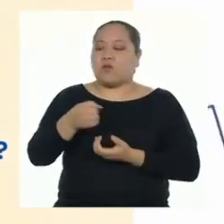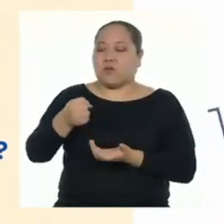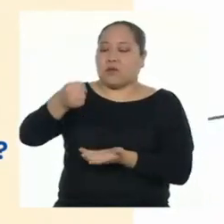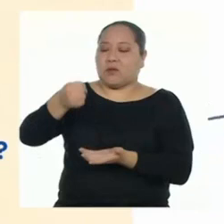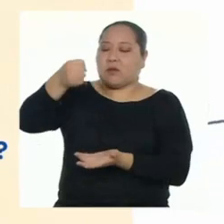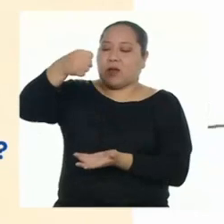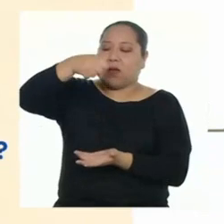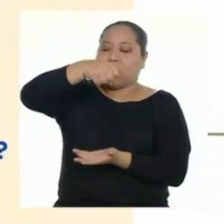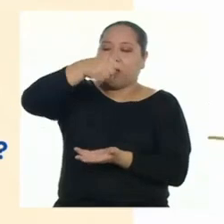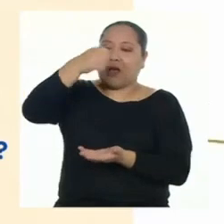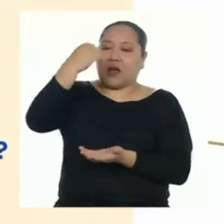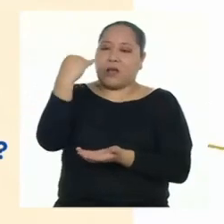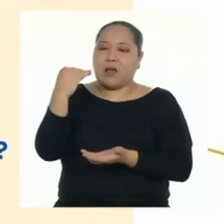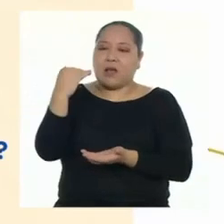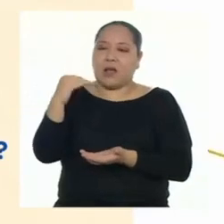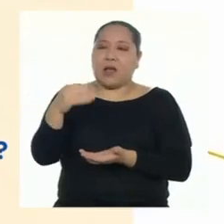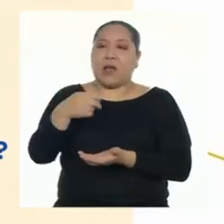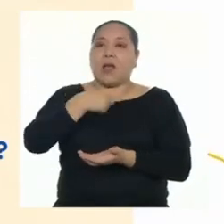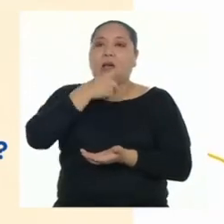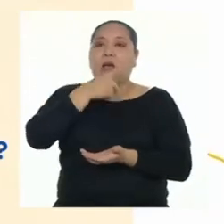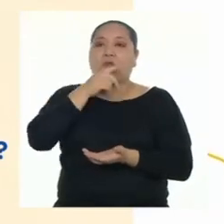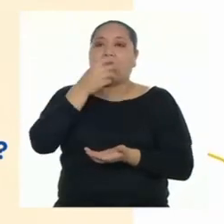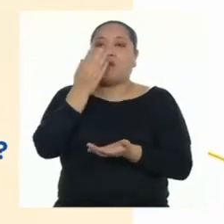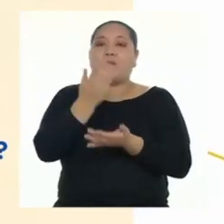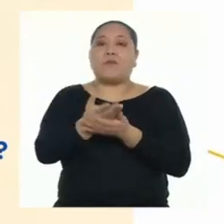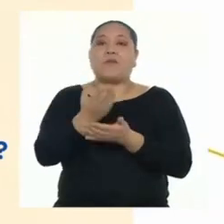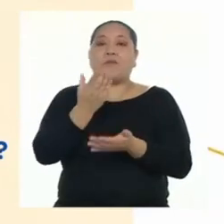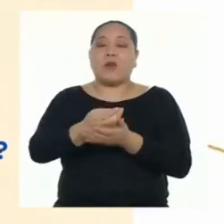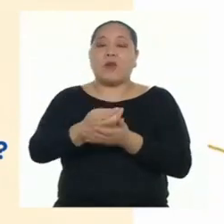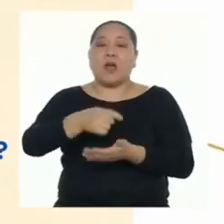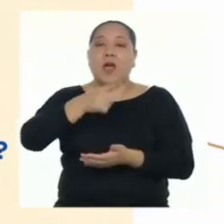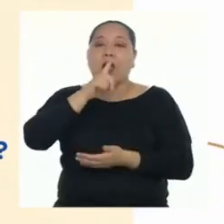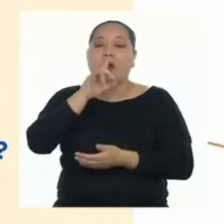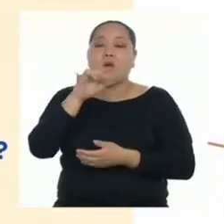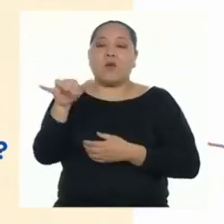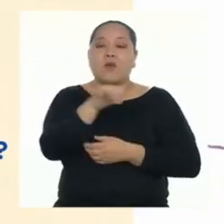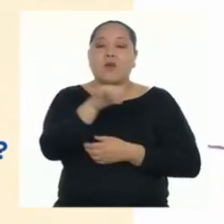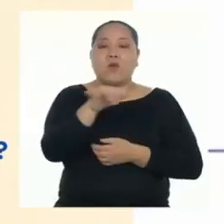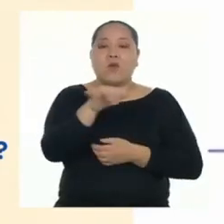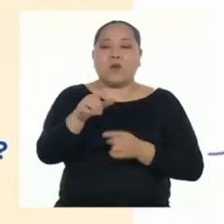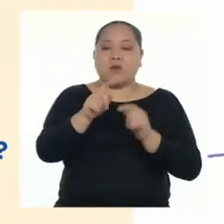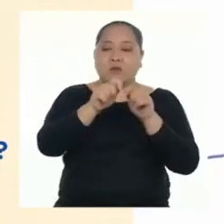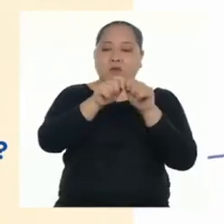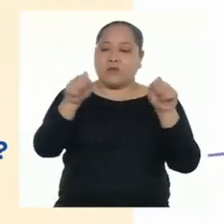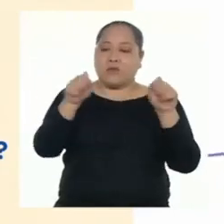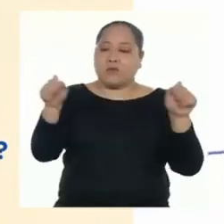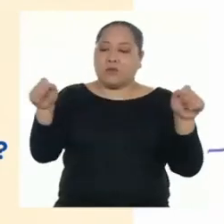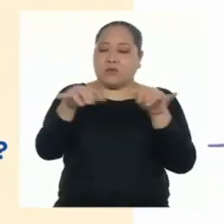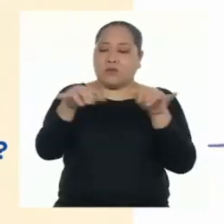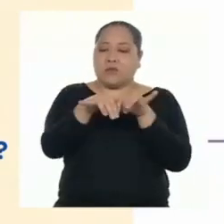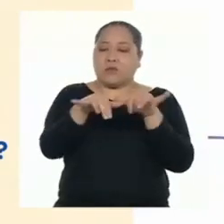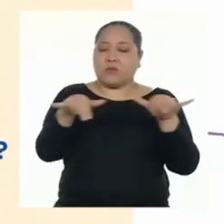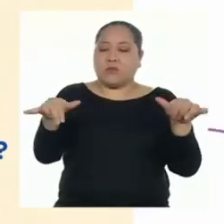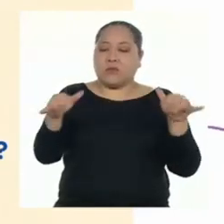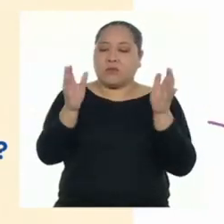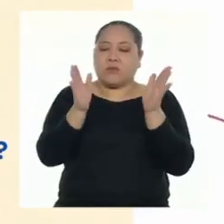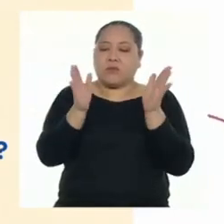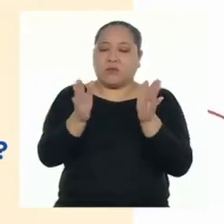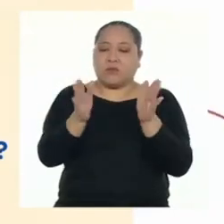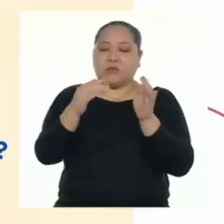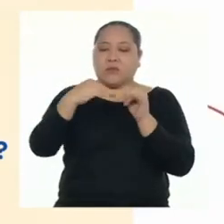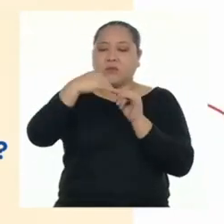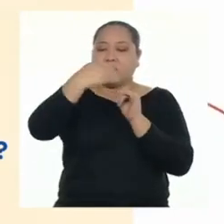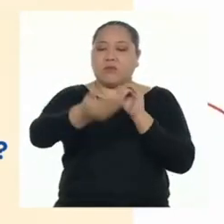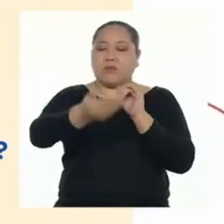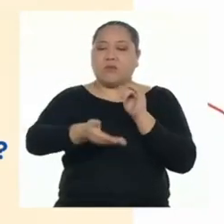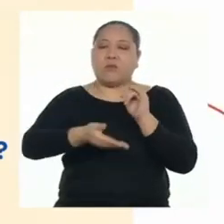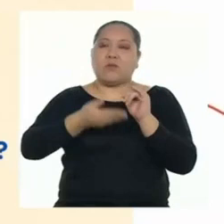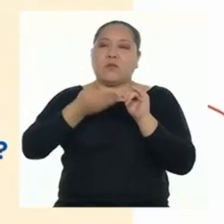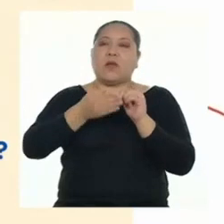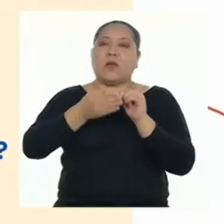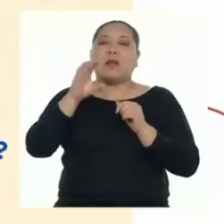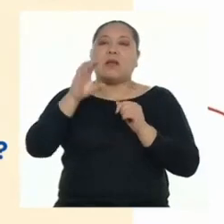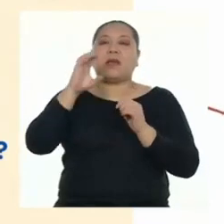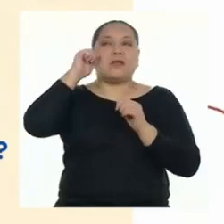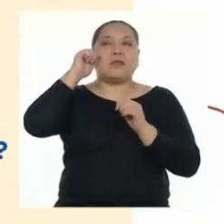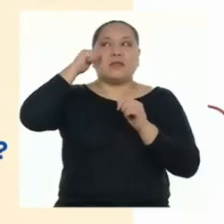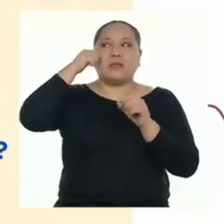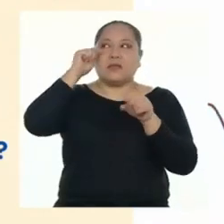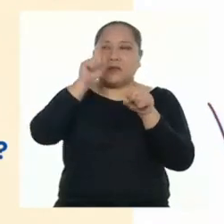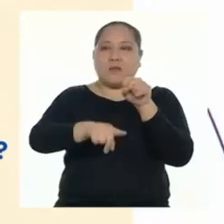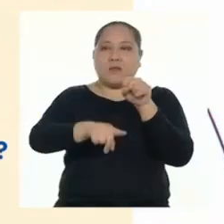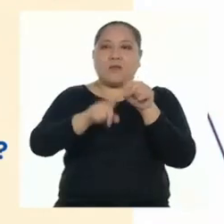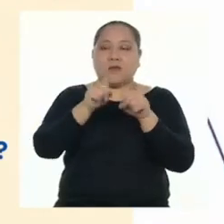medidora verifiqué usar la misma cantidad de agua y con una cinta métrica medí el diámetro de la cebolla.